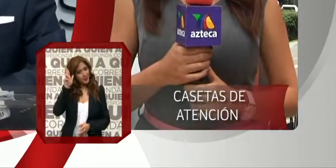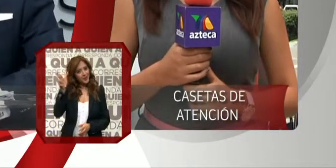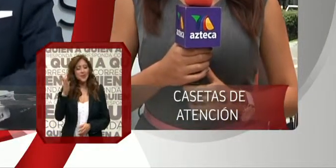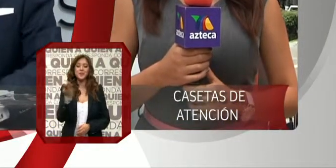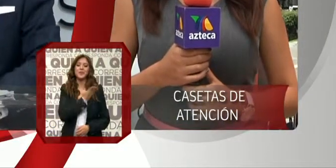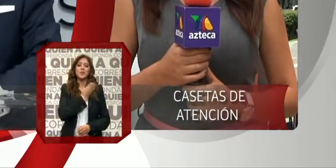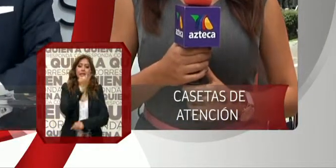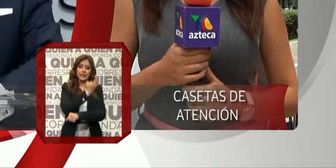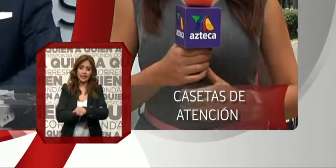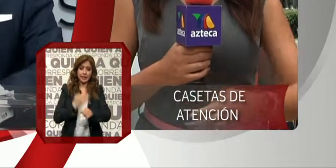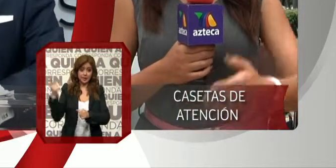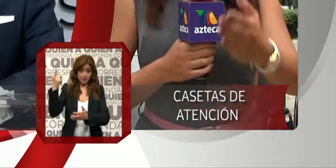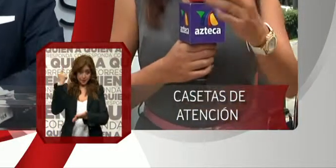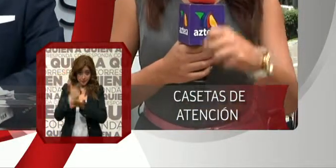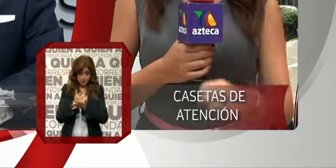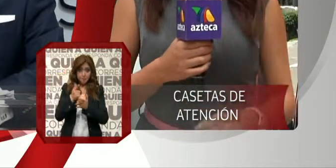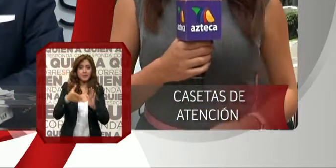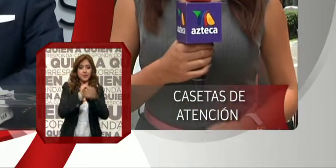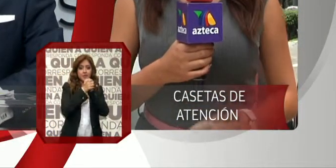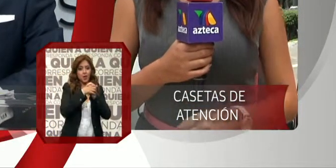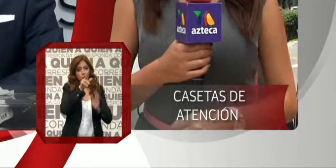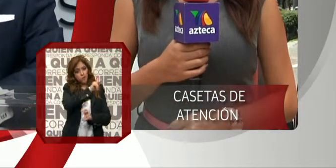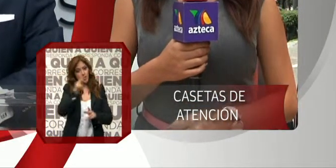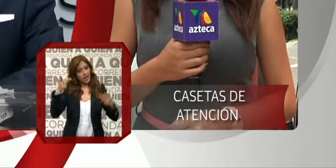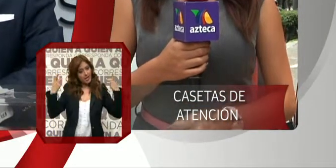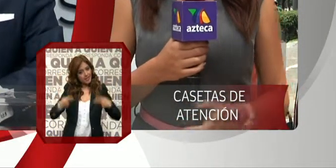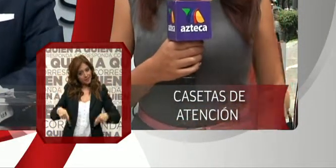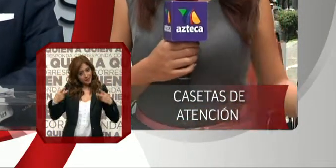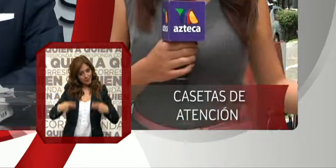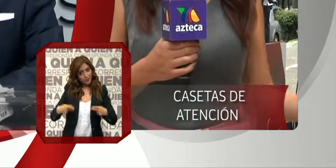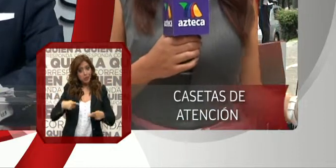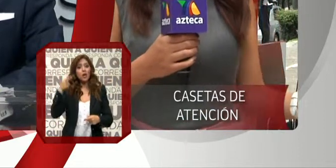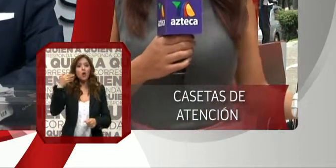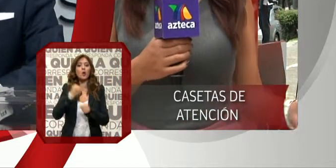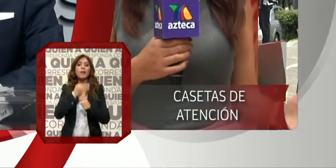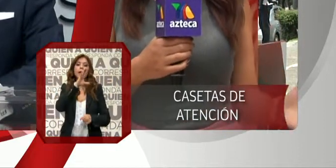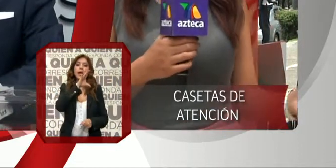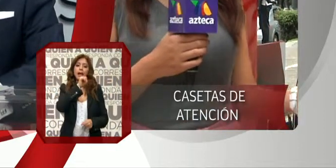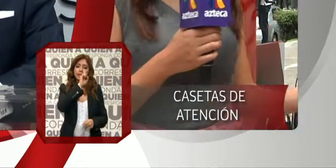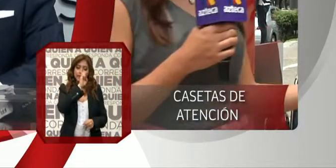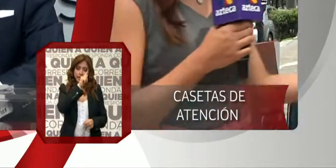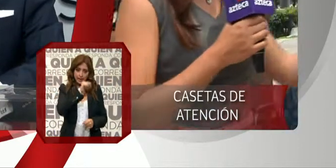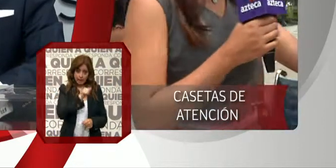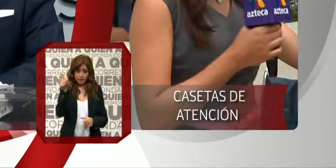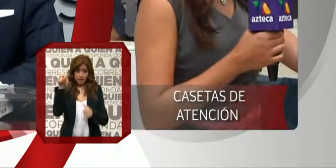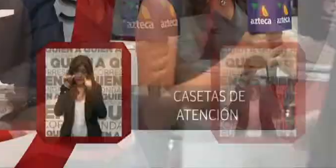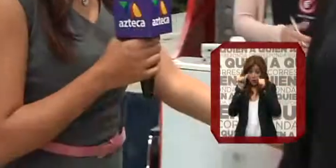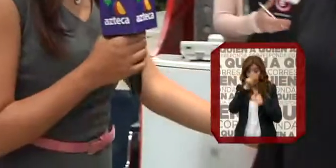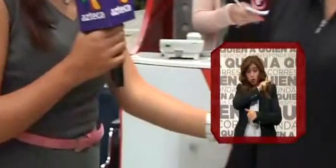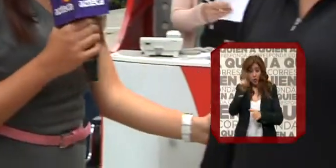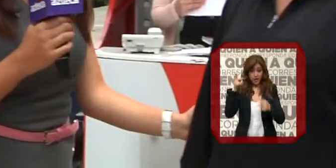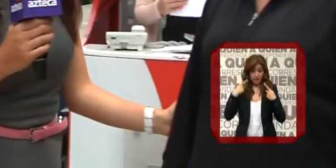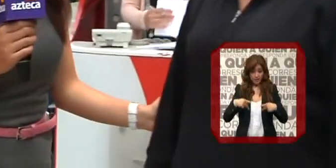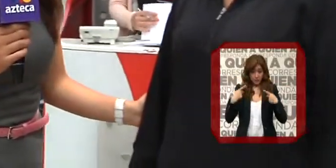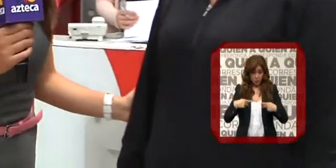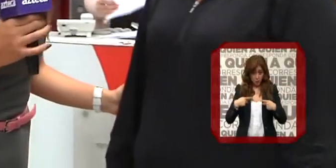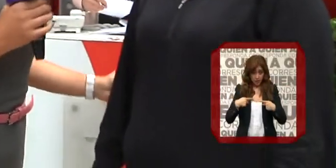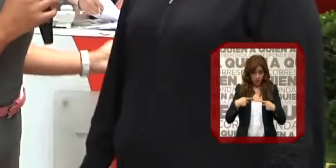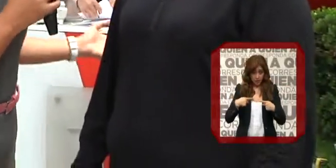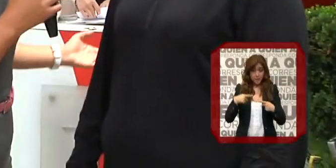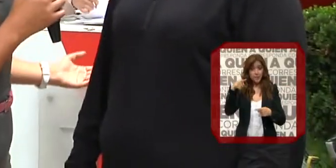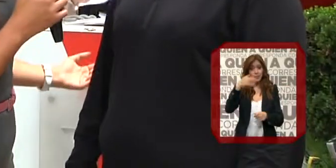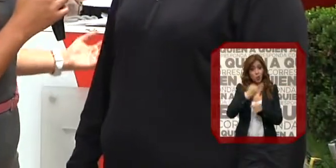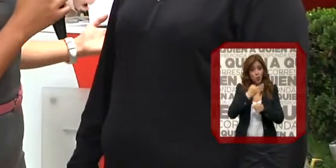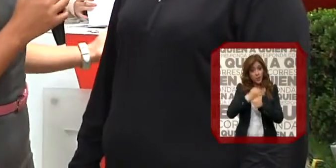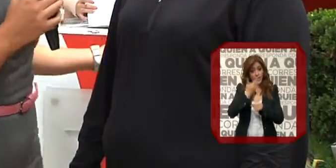Catalina. Muy buenas tardes, señor Garralda. Un saludo a todo nuestro público televidente. Estamos desde casetas de atención atendiendo a toda la gente que llega con nosotros